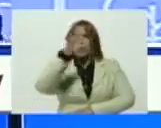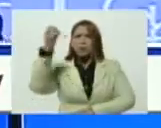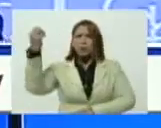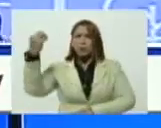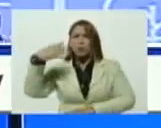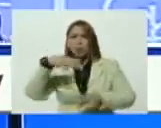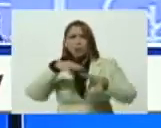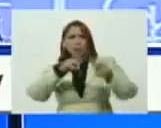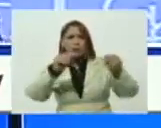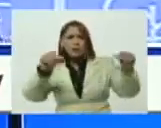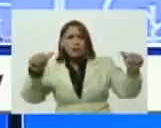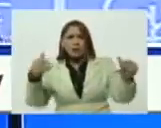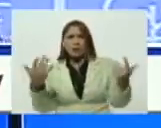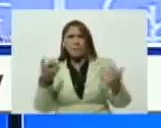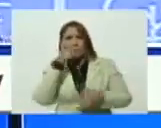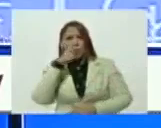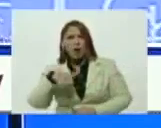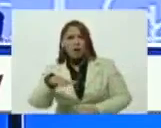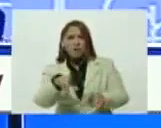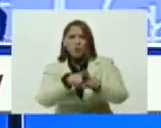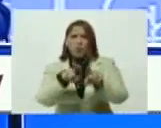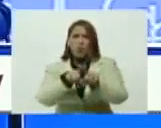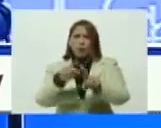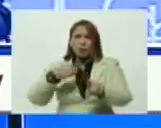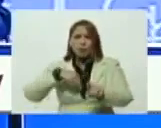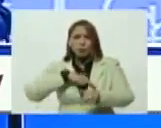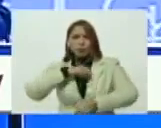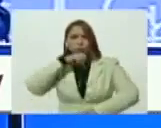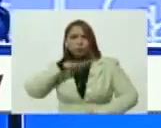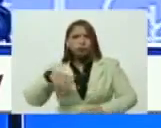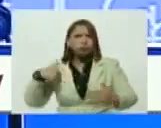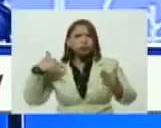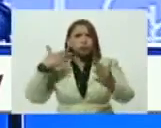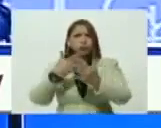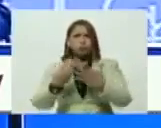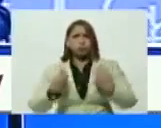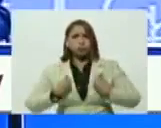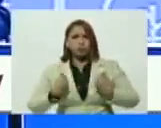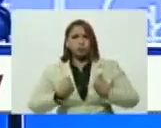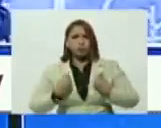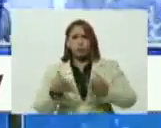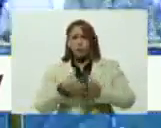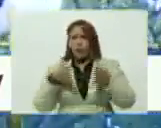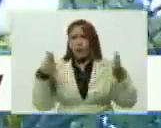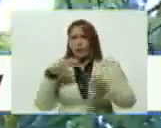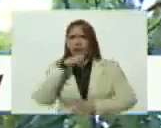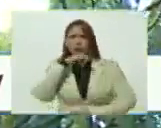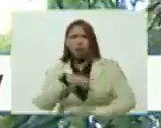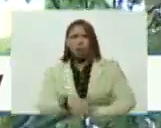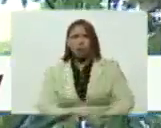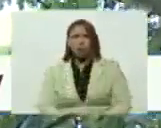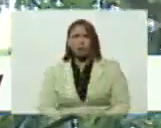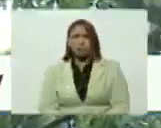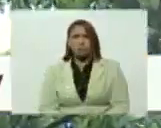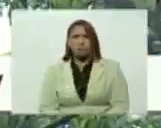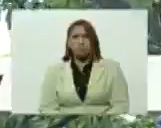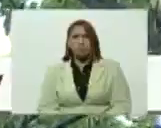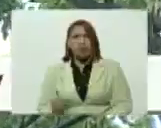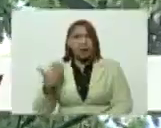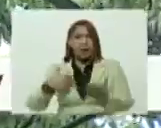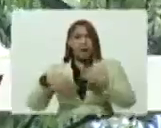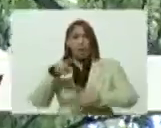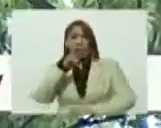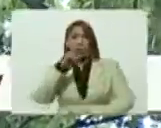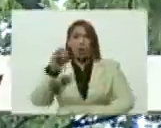la tierra, como el pueblo. Somos la historia viva, la historia grandes. Somos los de hace